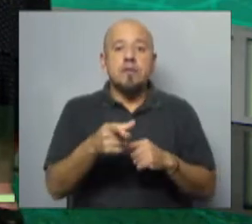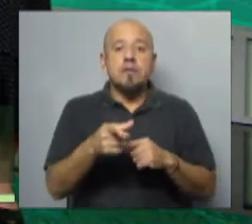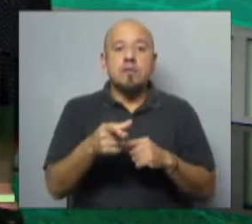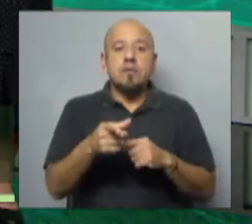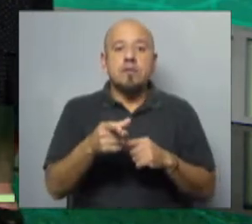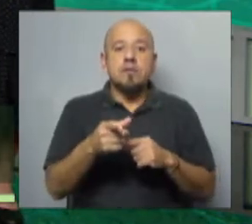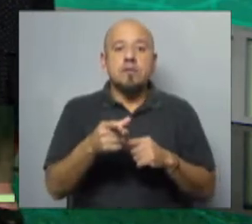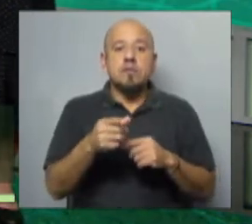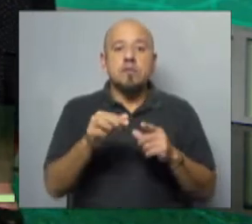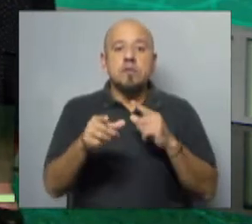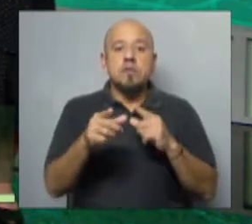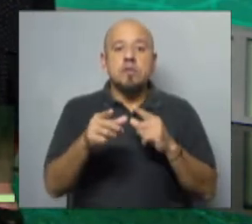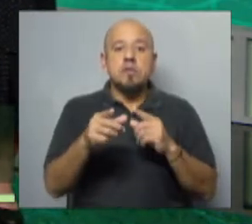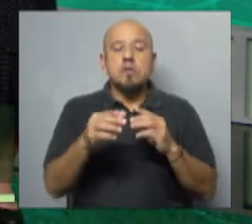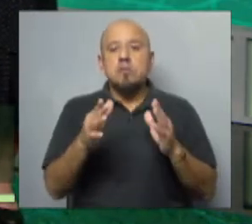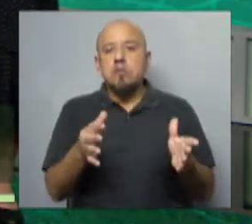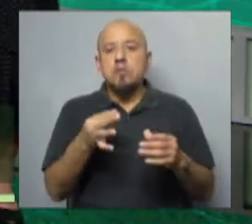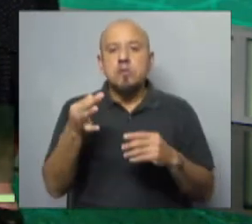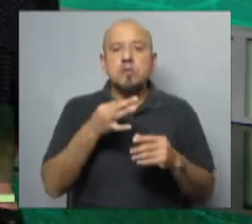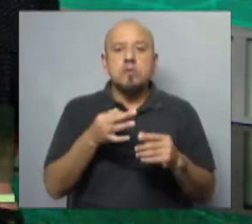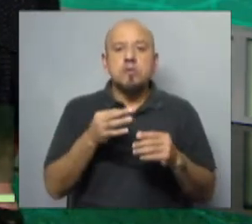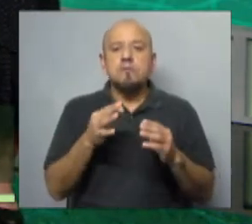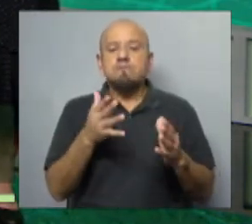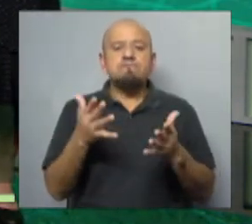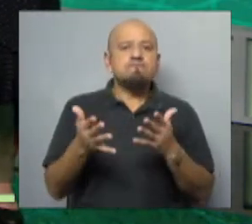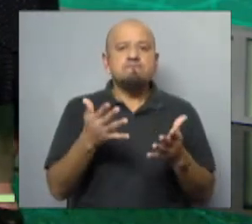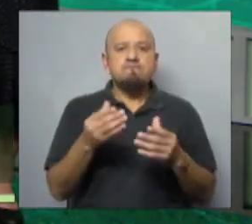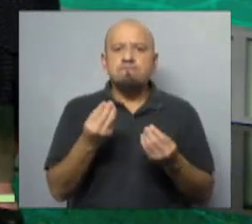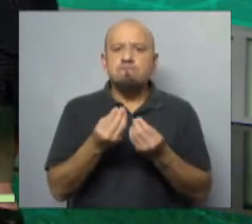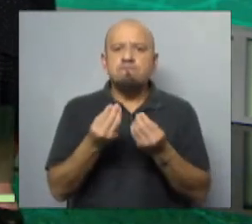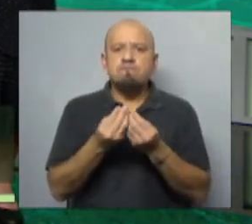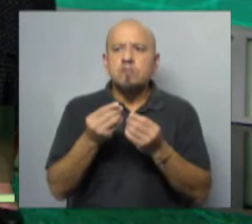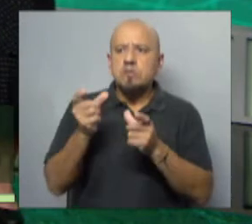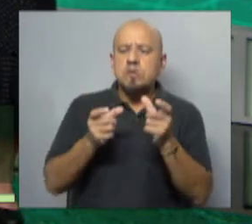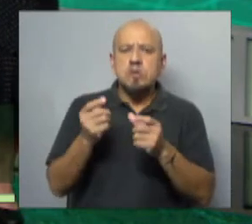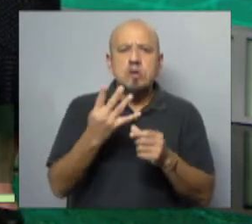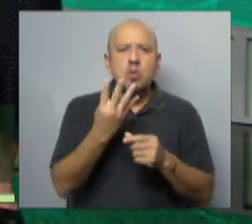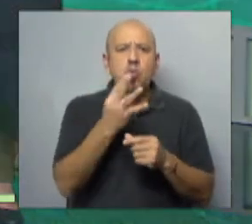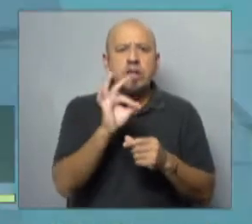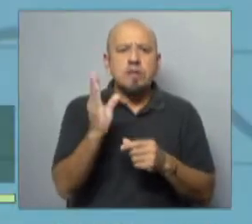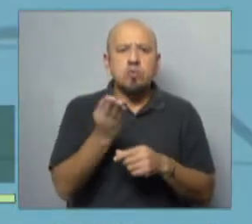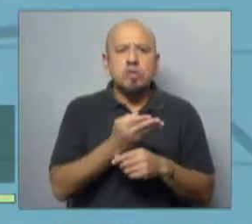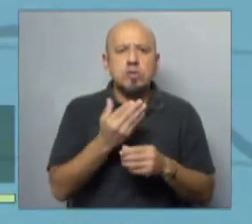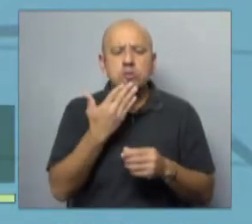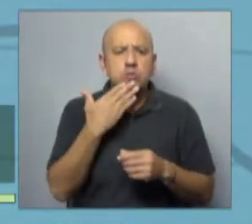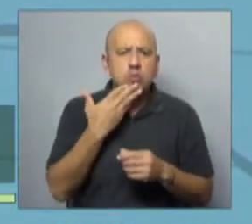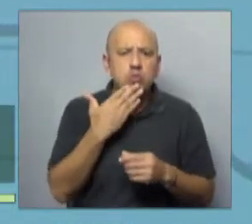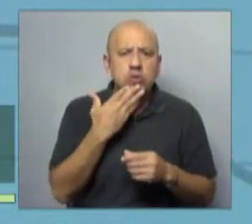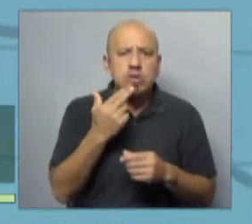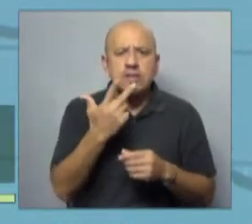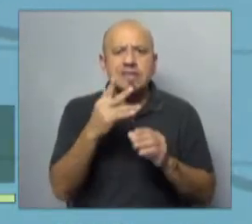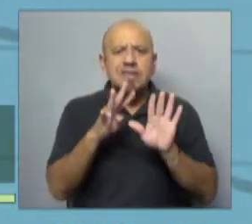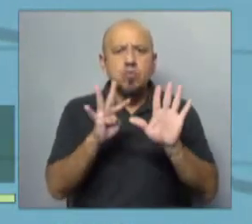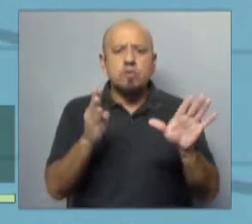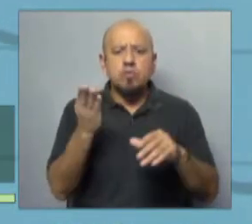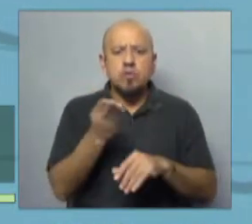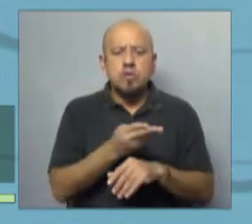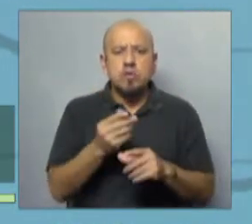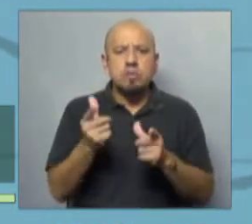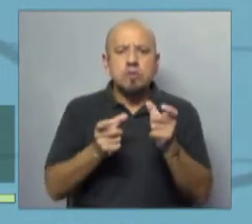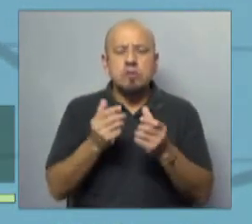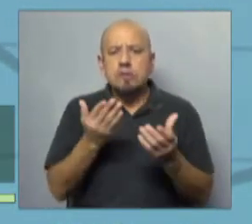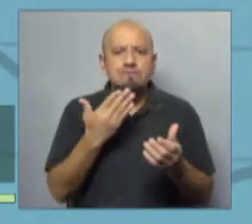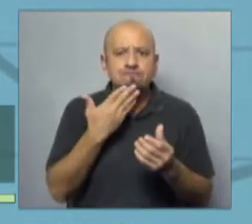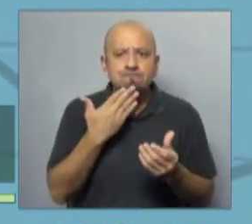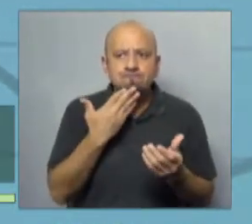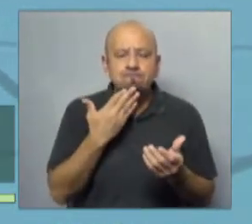mediciones y opinión pública que nos decían que los indecisos indecisa estaban cerca del 40 por ciento o 39 por ciento en aquel momento era un